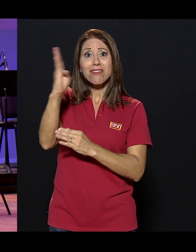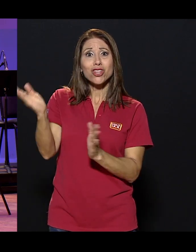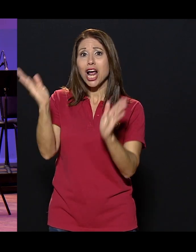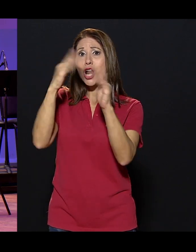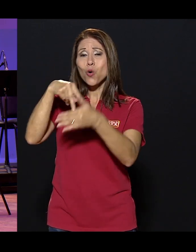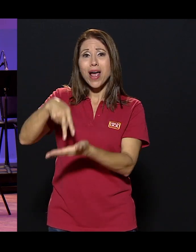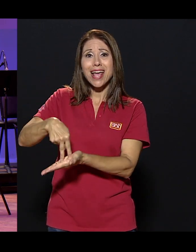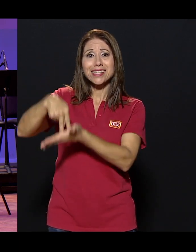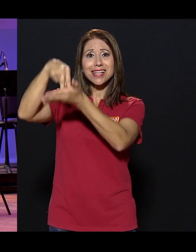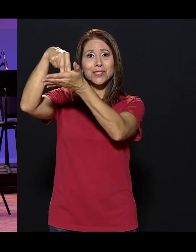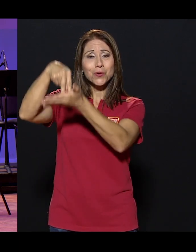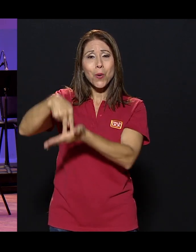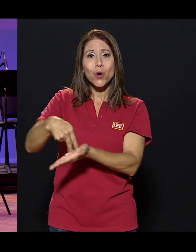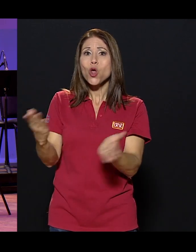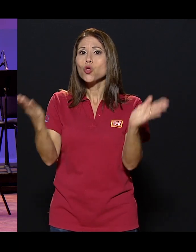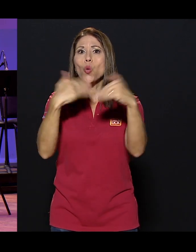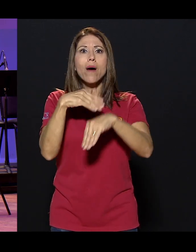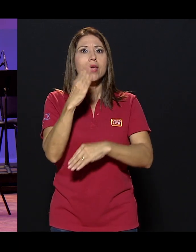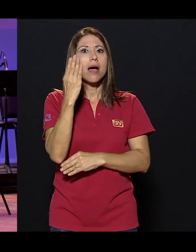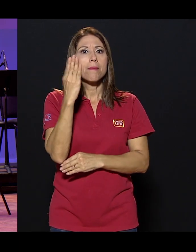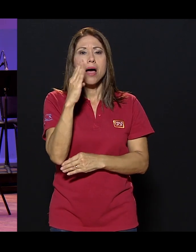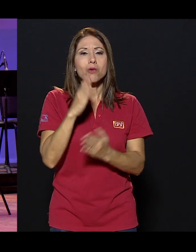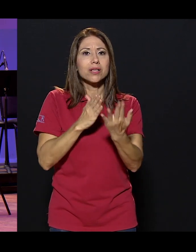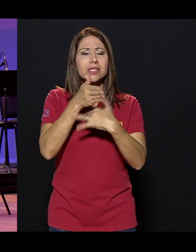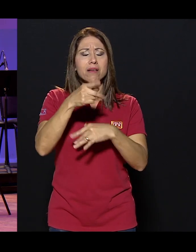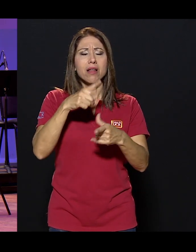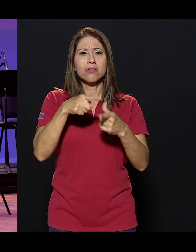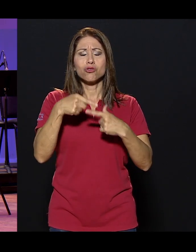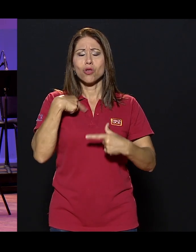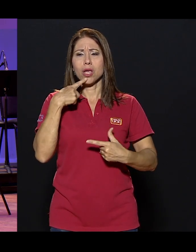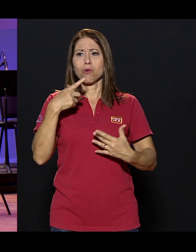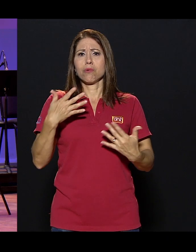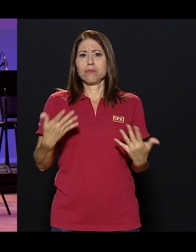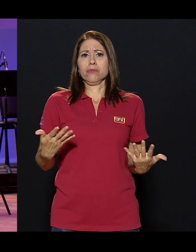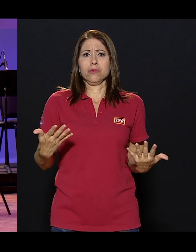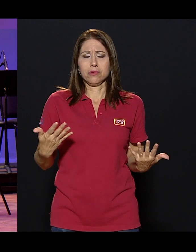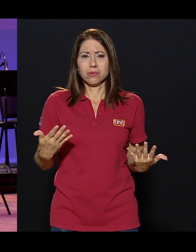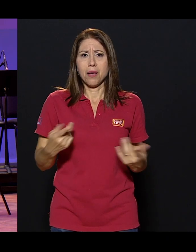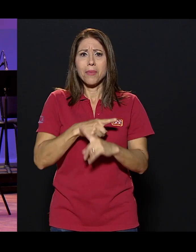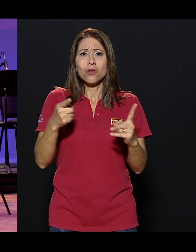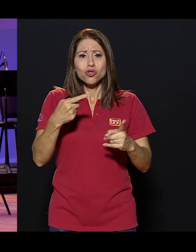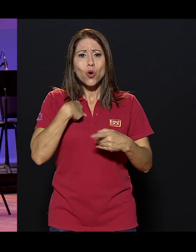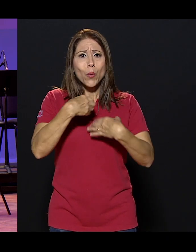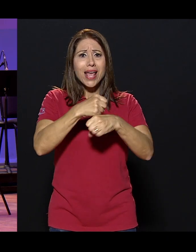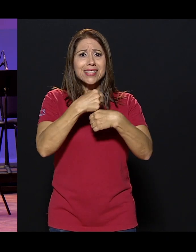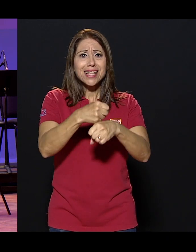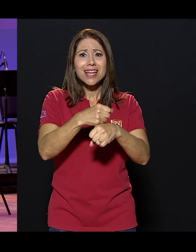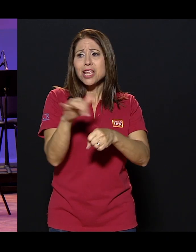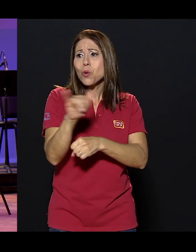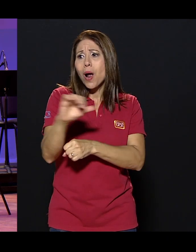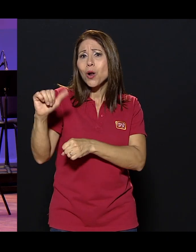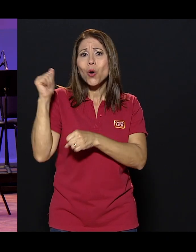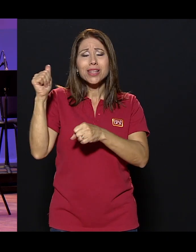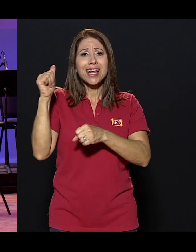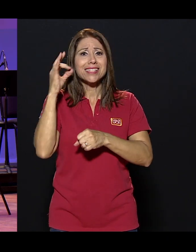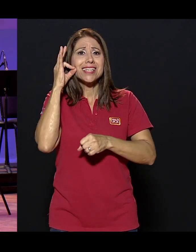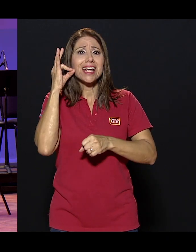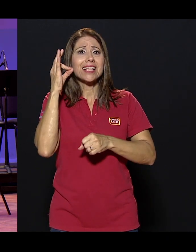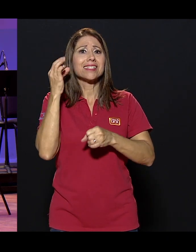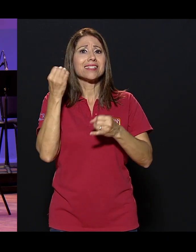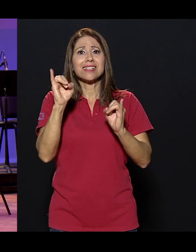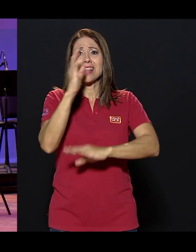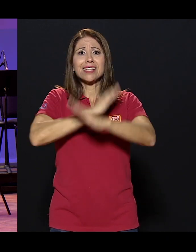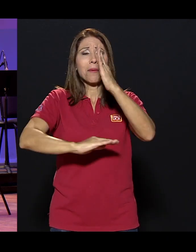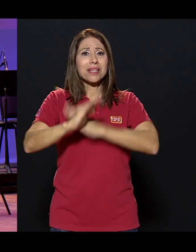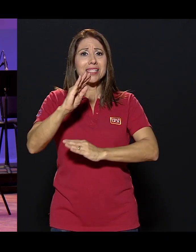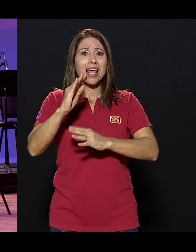no había un solo baño accesible. Y yo dije, pucha, pero voy a hacer lo que hacían las otras chicas con discapacidad que han venido a esta